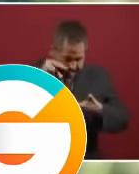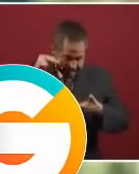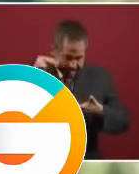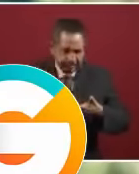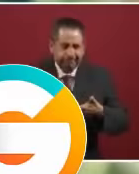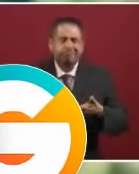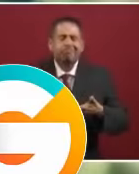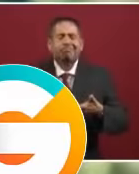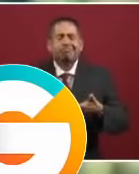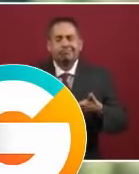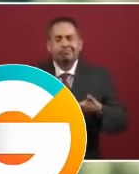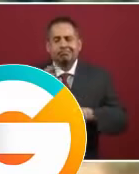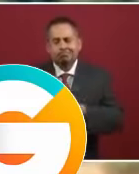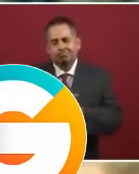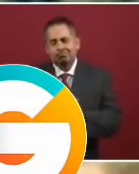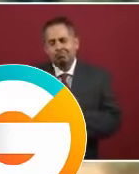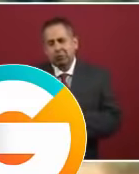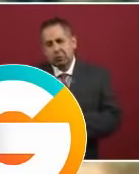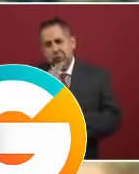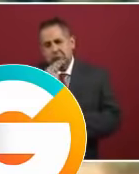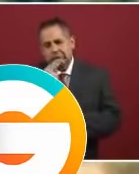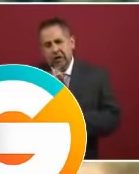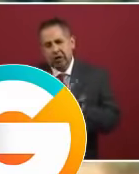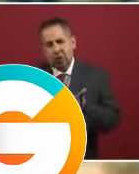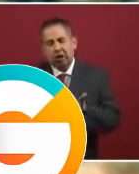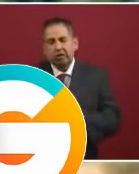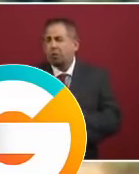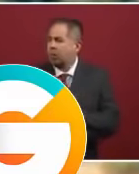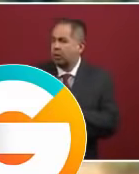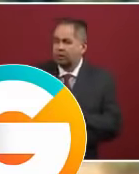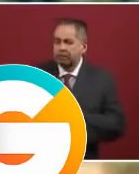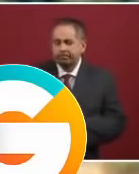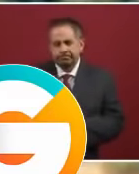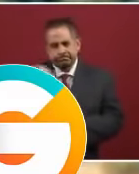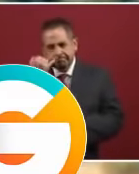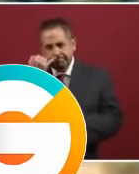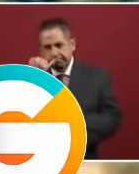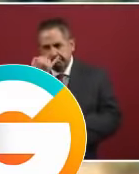el consumo. ¿Qué es lo que descubrió? Era cocaína.